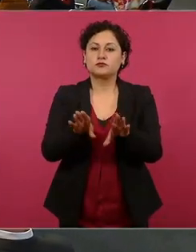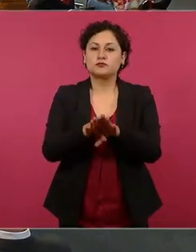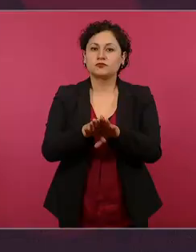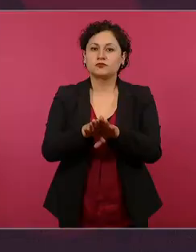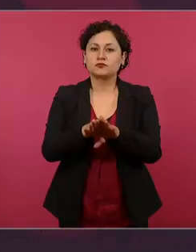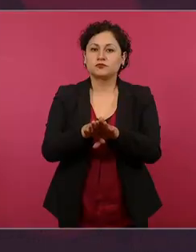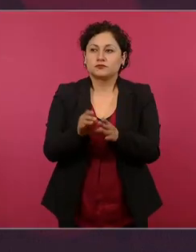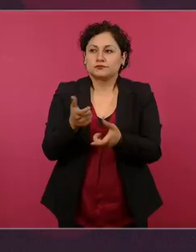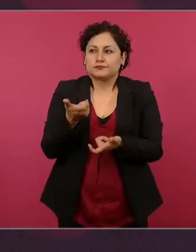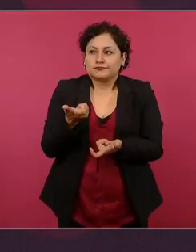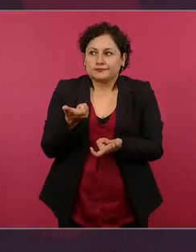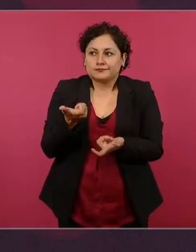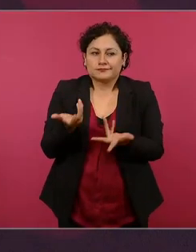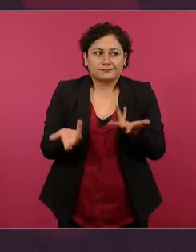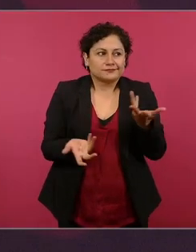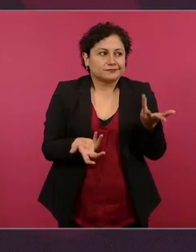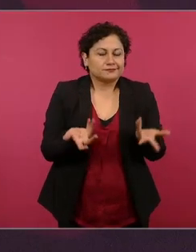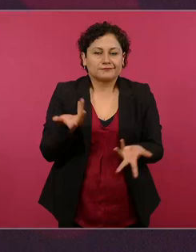a tener para comer.